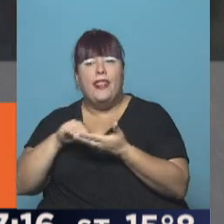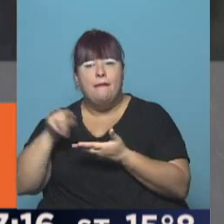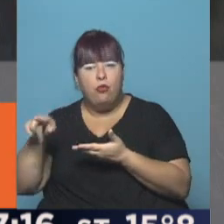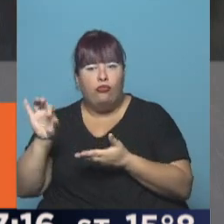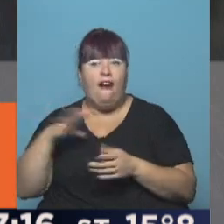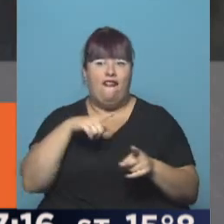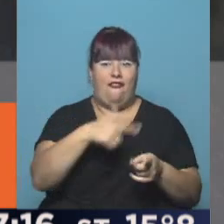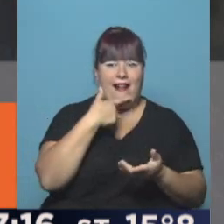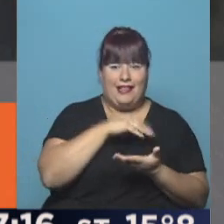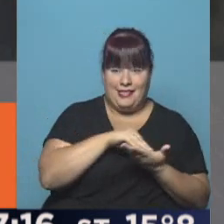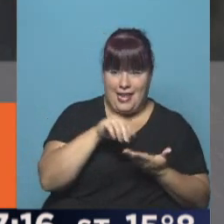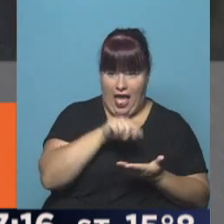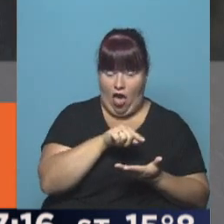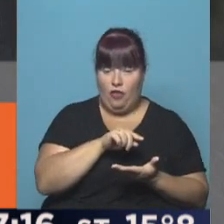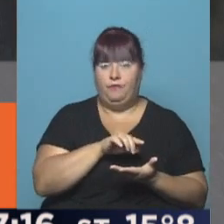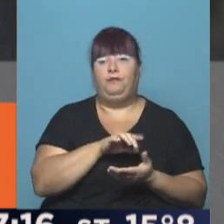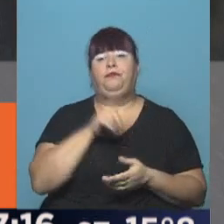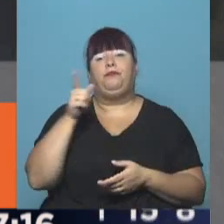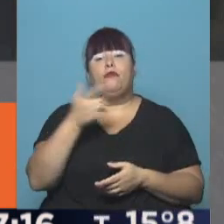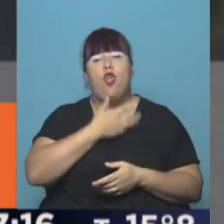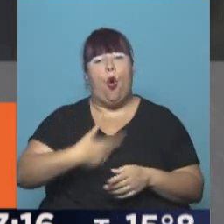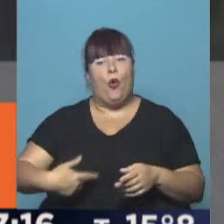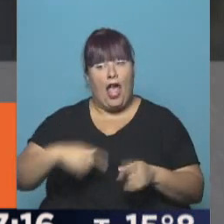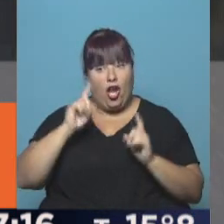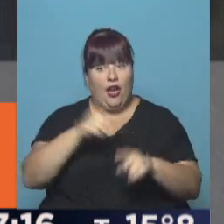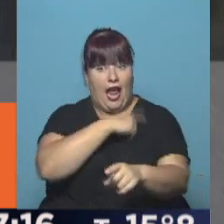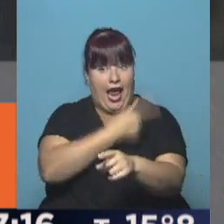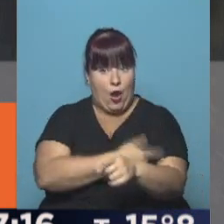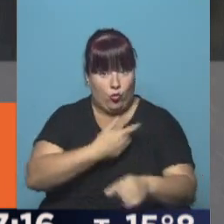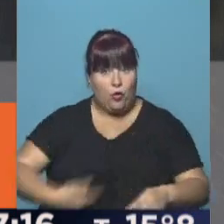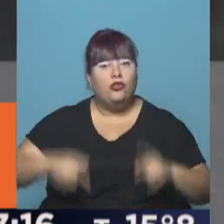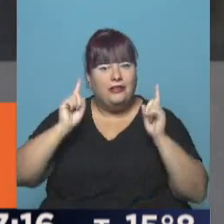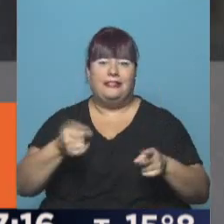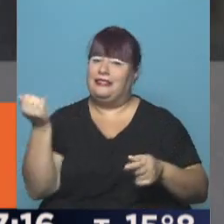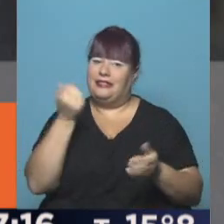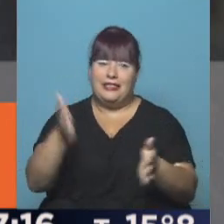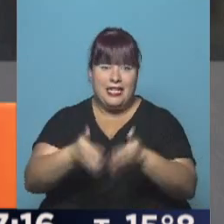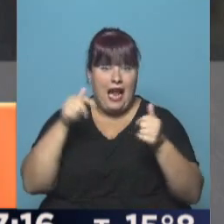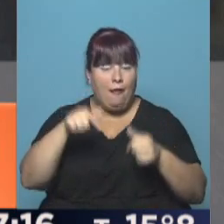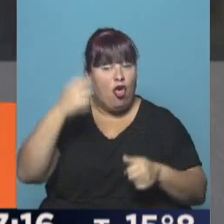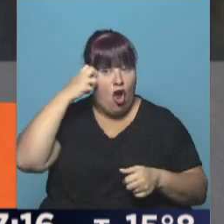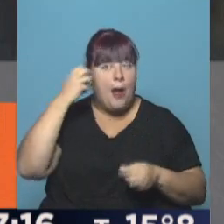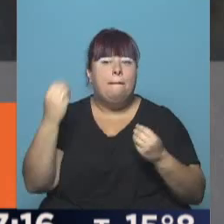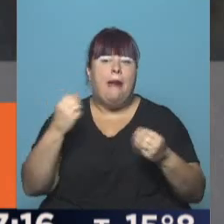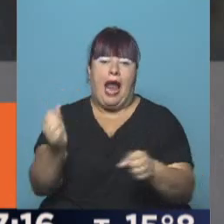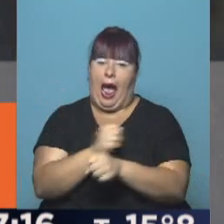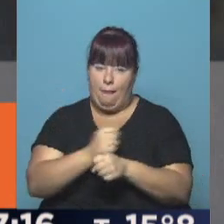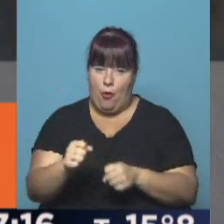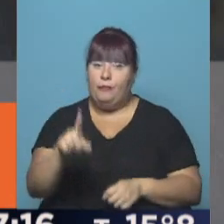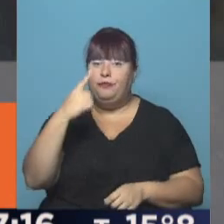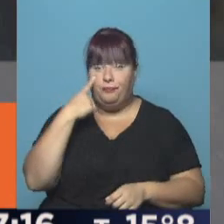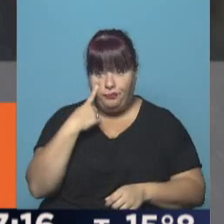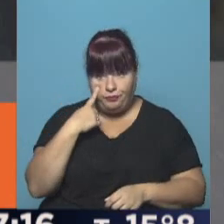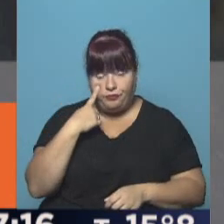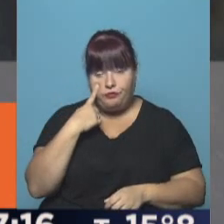Cámara de Diputados de la Nación. Desde el Ejecutivo también quieren acelerar los tiempos del Congreso para que se aprueben. Pero atención